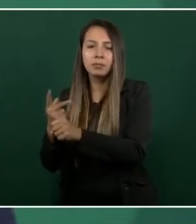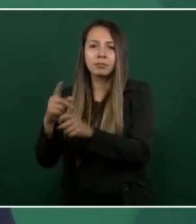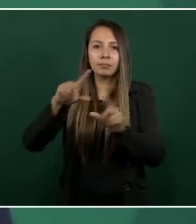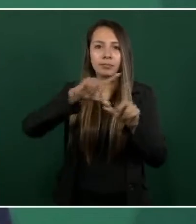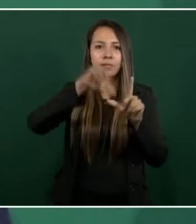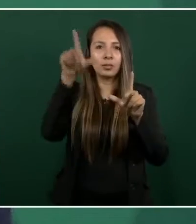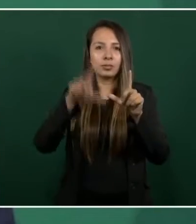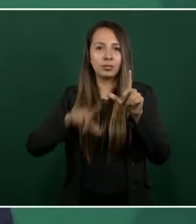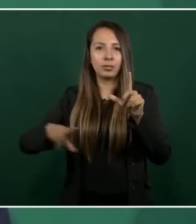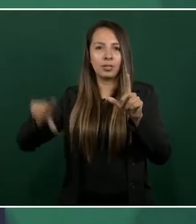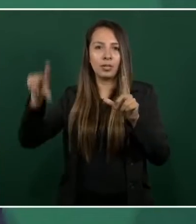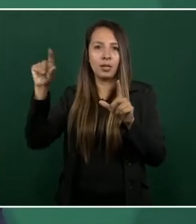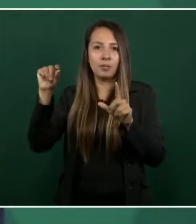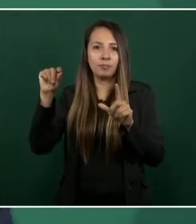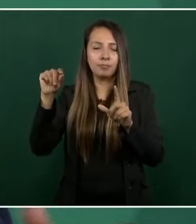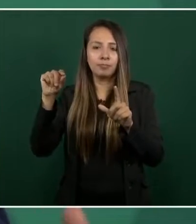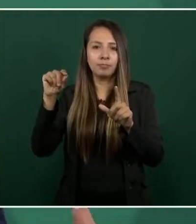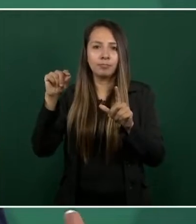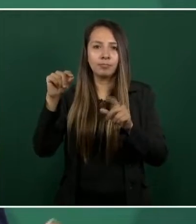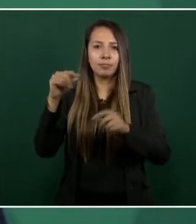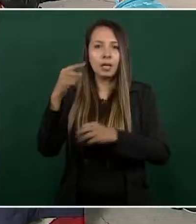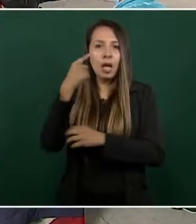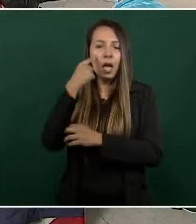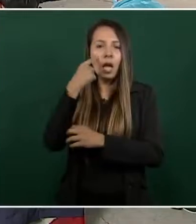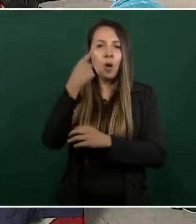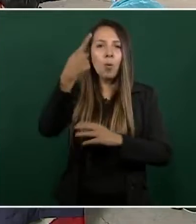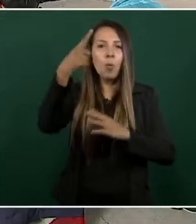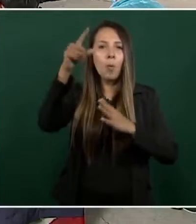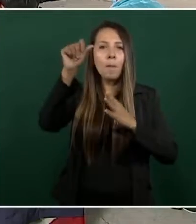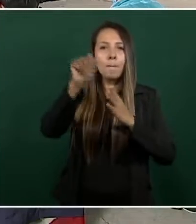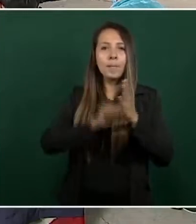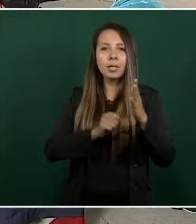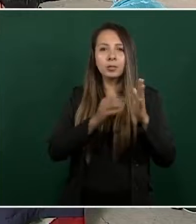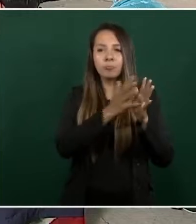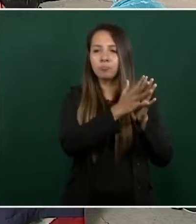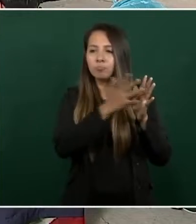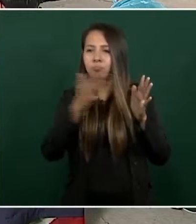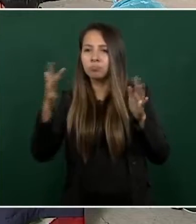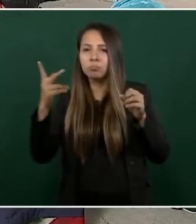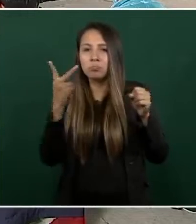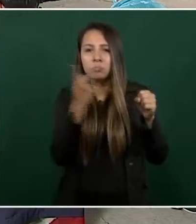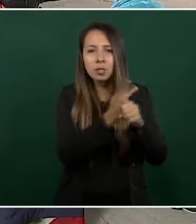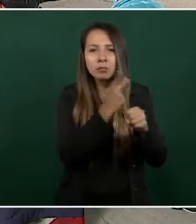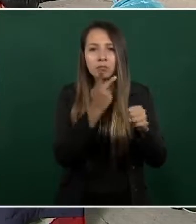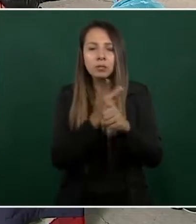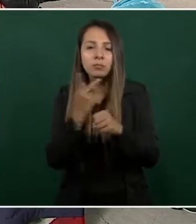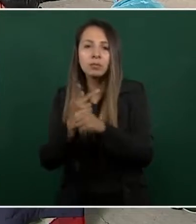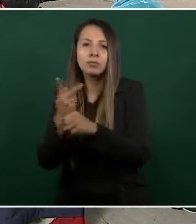que comprende un periodo de un mes, se va a